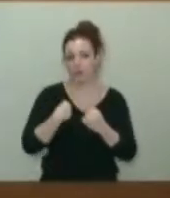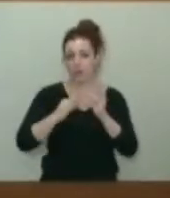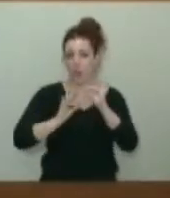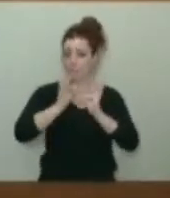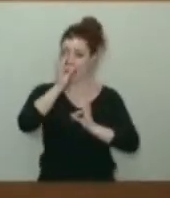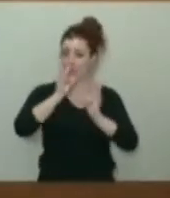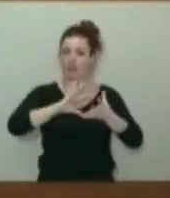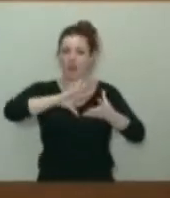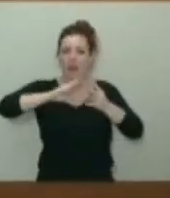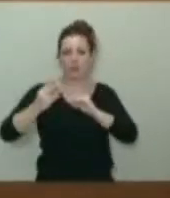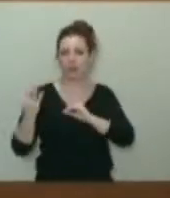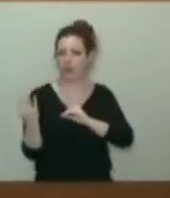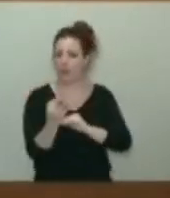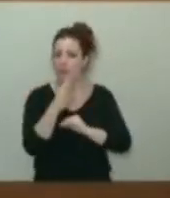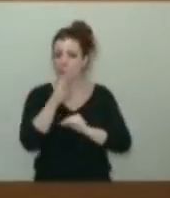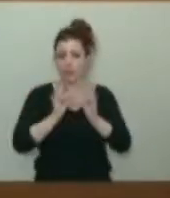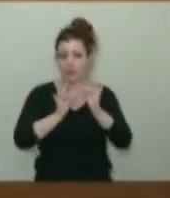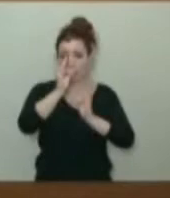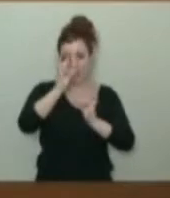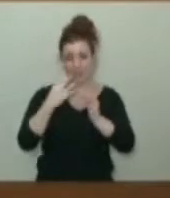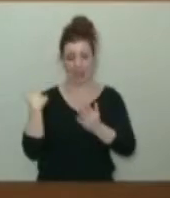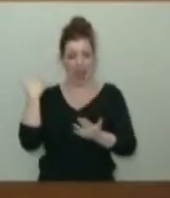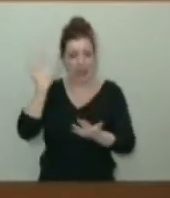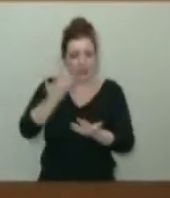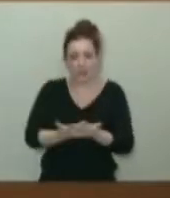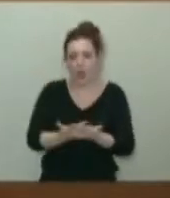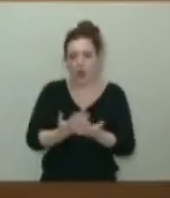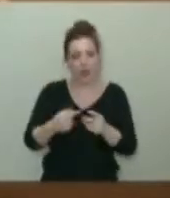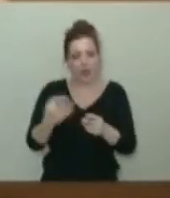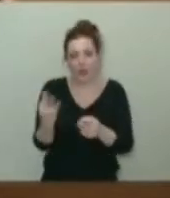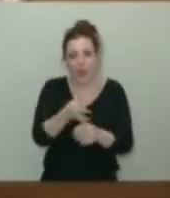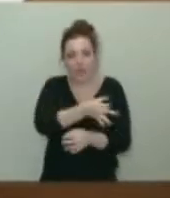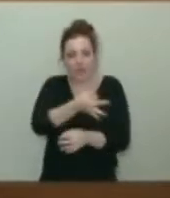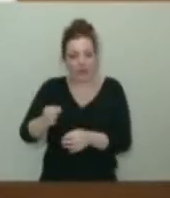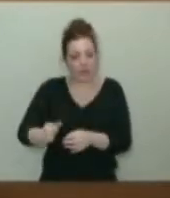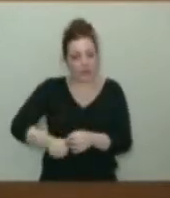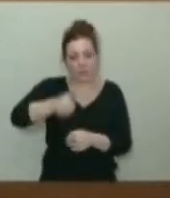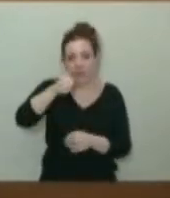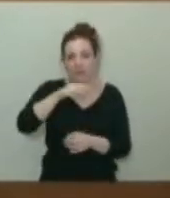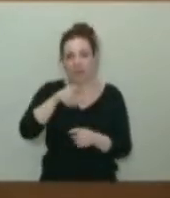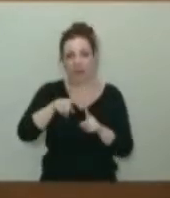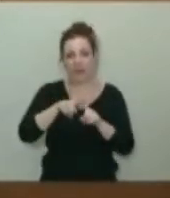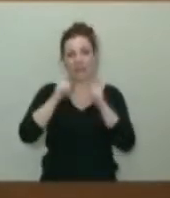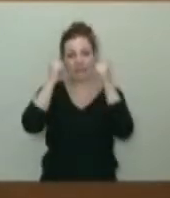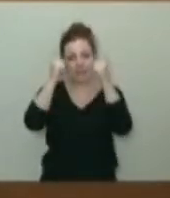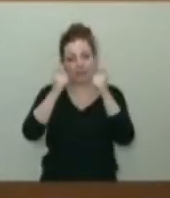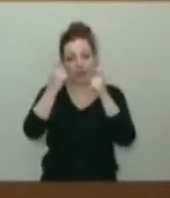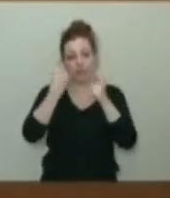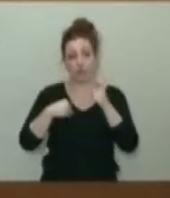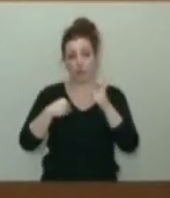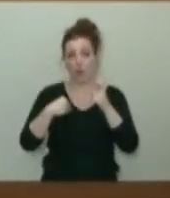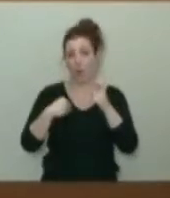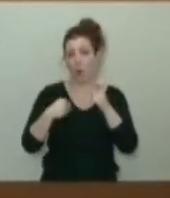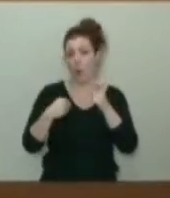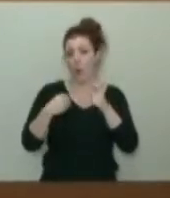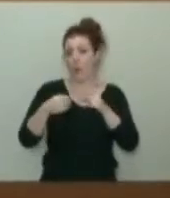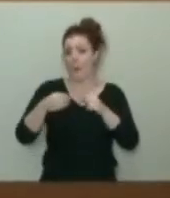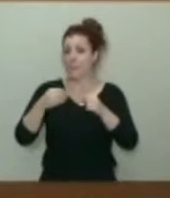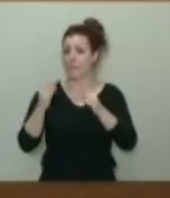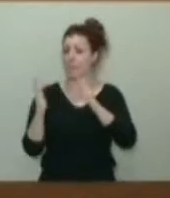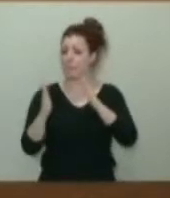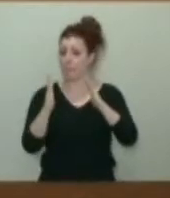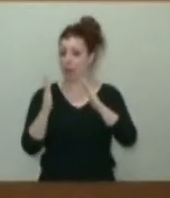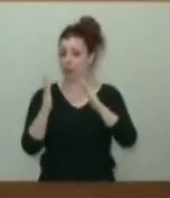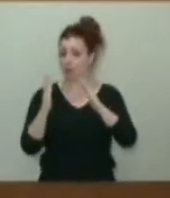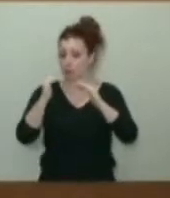medidas que se han tomado hasta ahora sean más eficaces para tratar de reducir realmente los plazos, reducirlos realmente, y